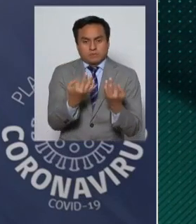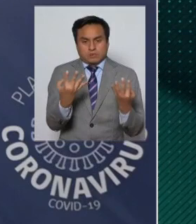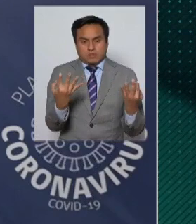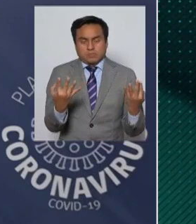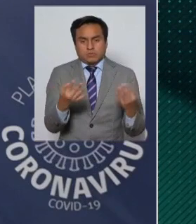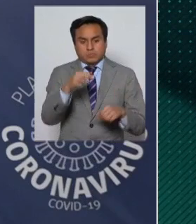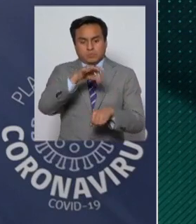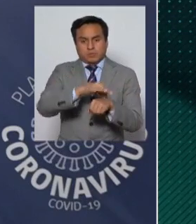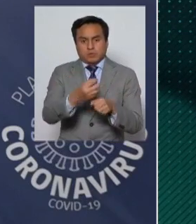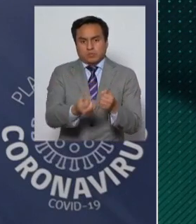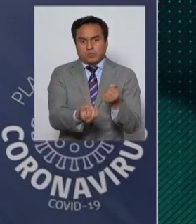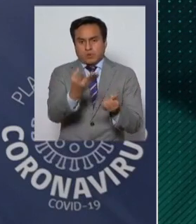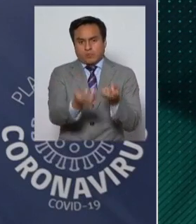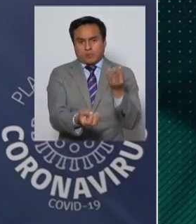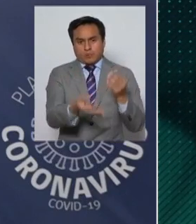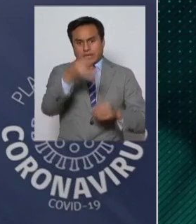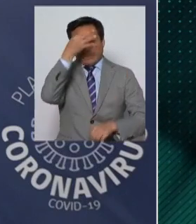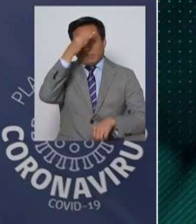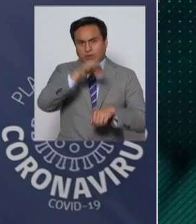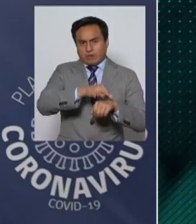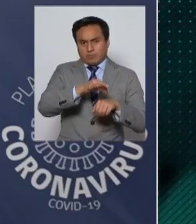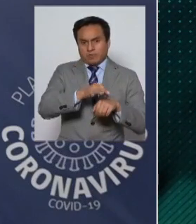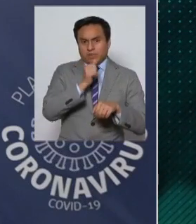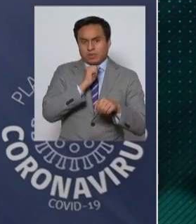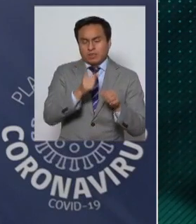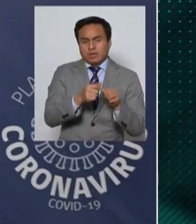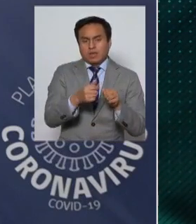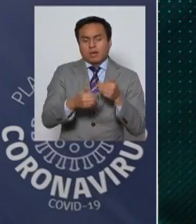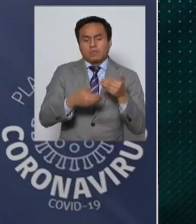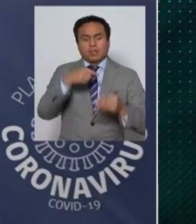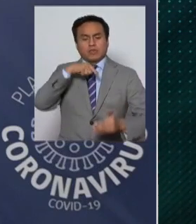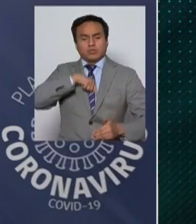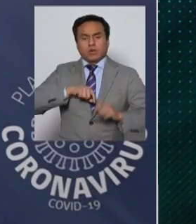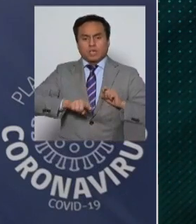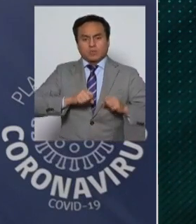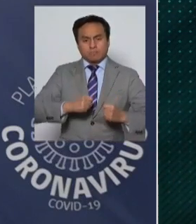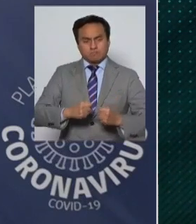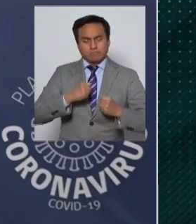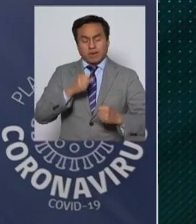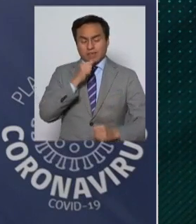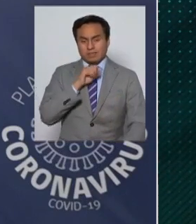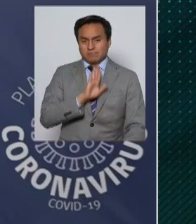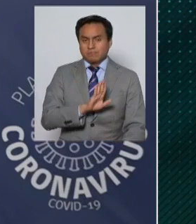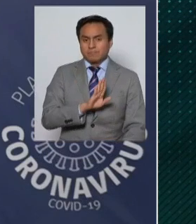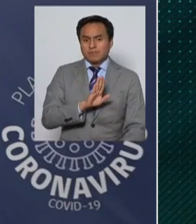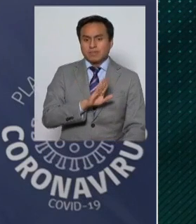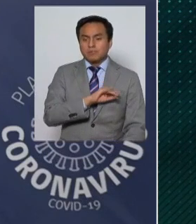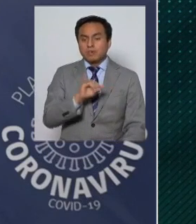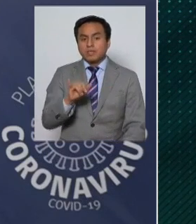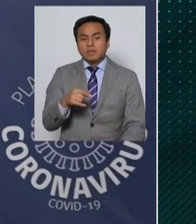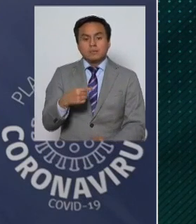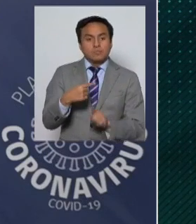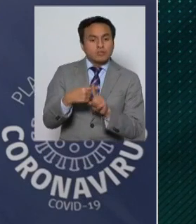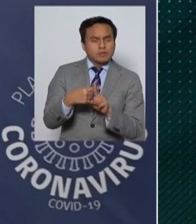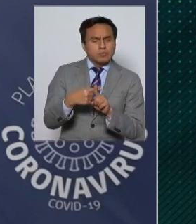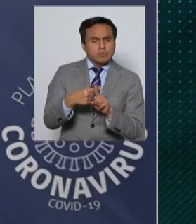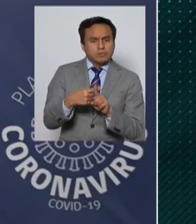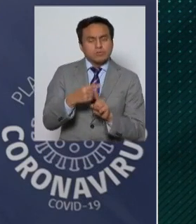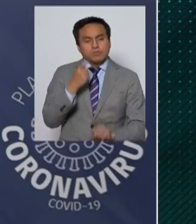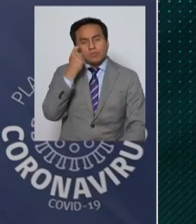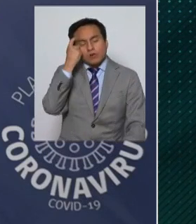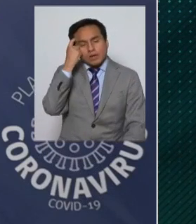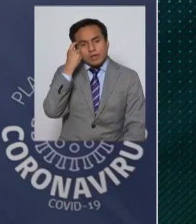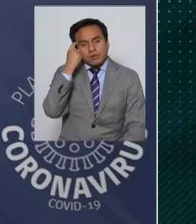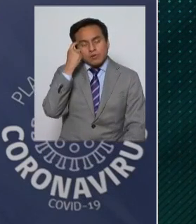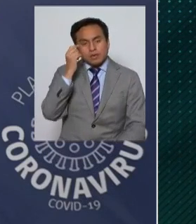importante de casos nuevos, que todavía no han alcanzado a desarrollar los anticuerpos y, por lo tanto, a dar resultados positivos, creo que